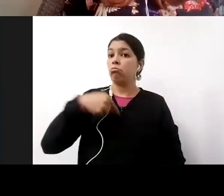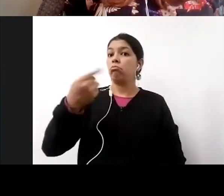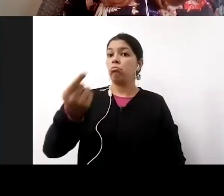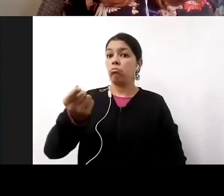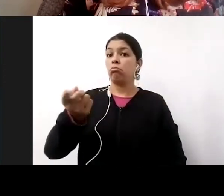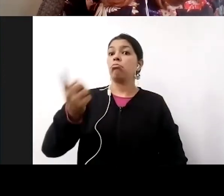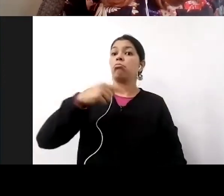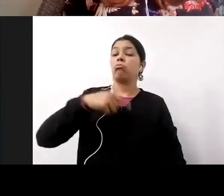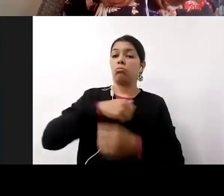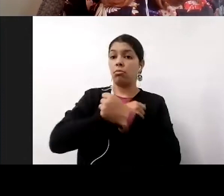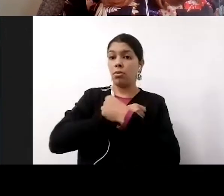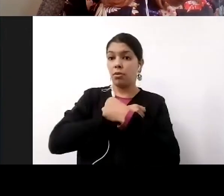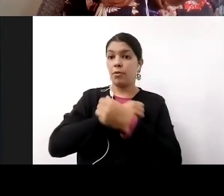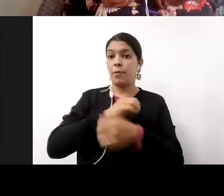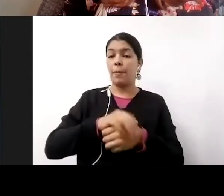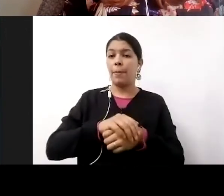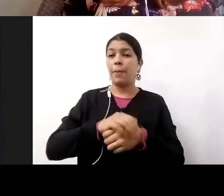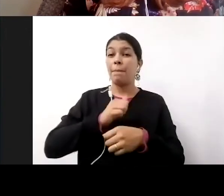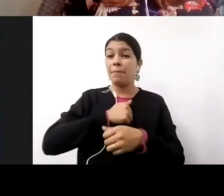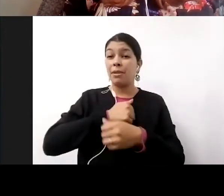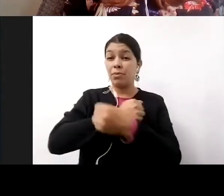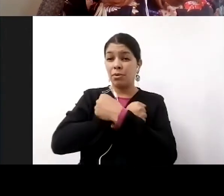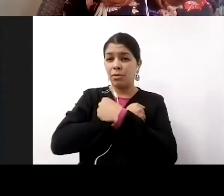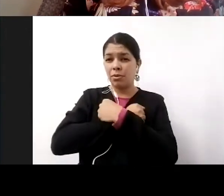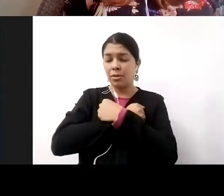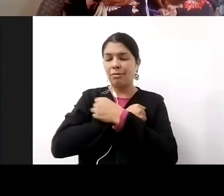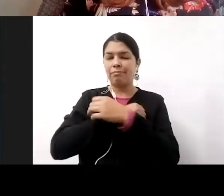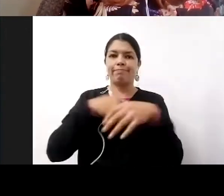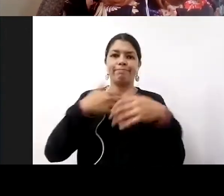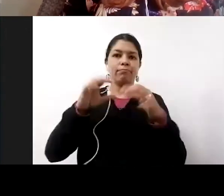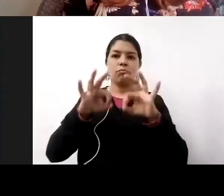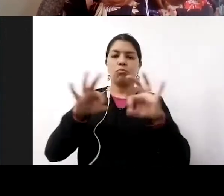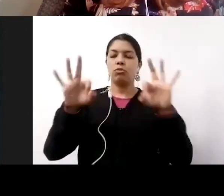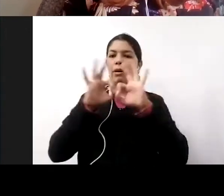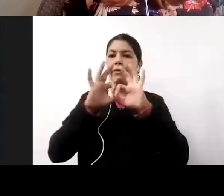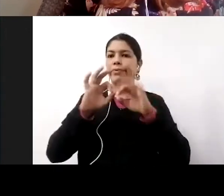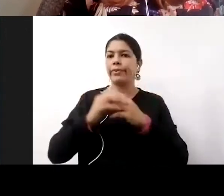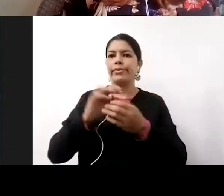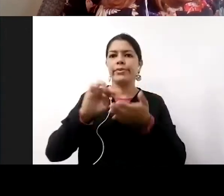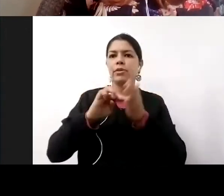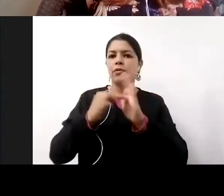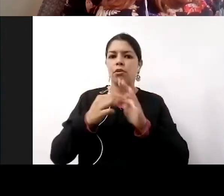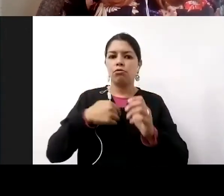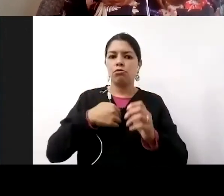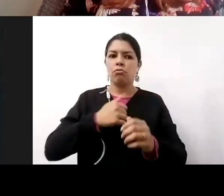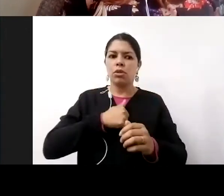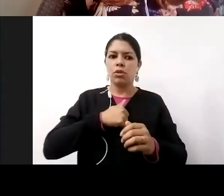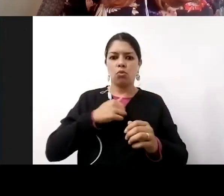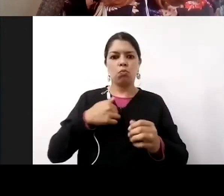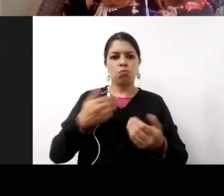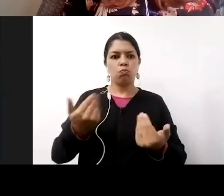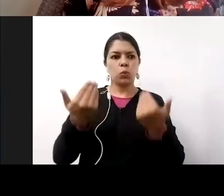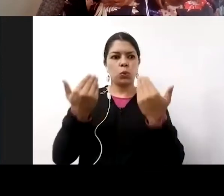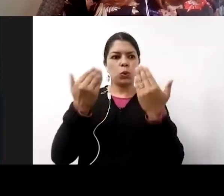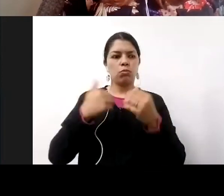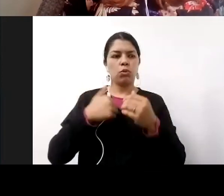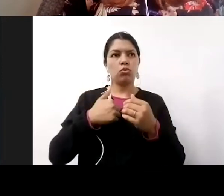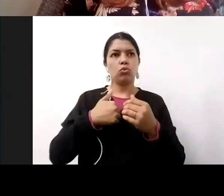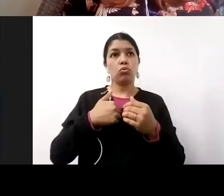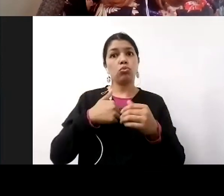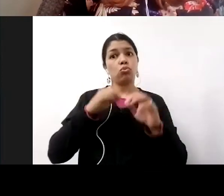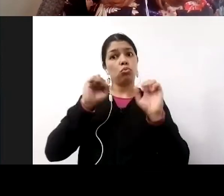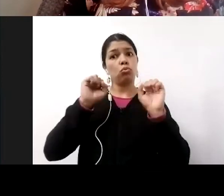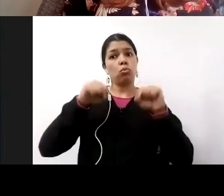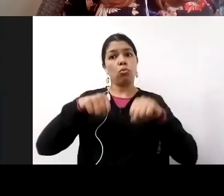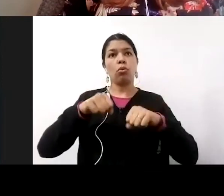pues representa el valor que nos damos a nosotros mismos y que nos hace que nos sintamos dignos de recibir y vivir